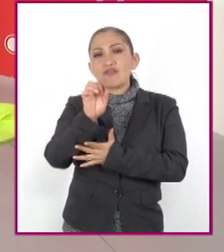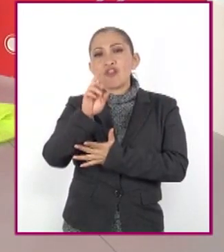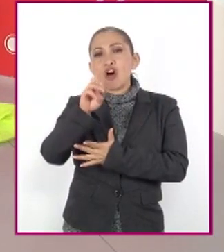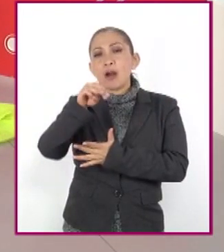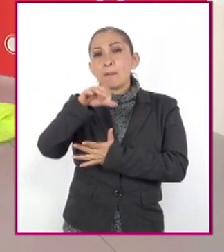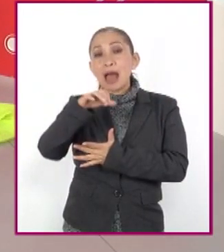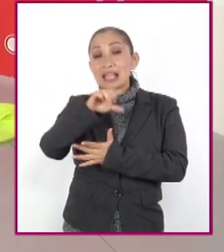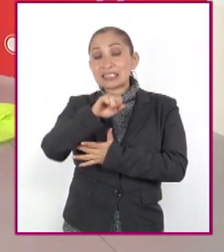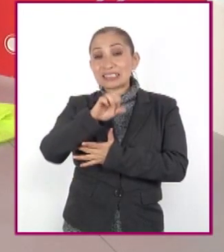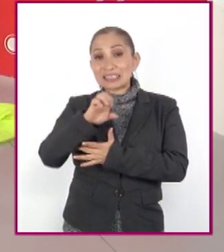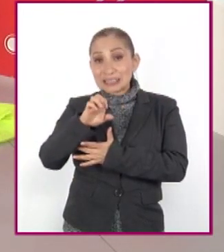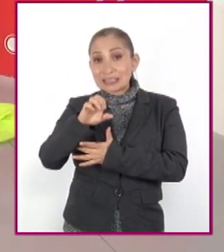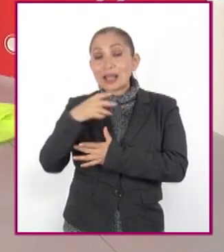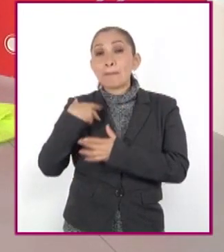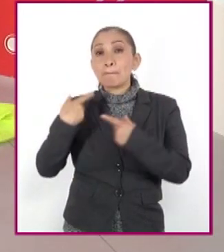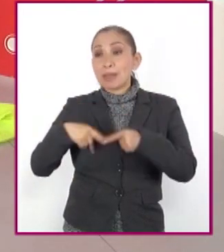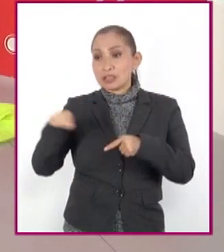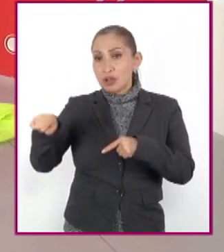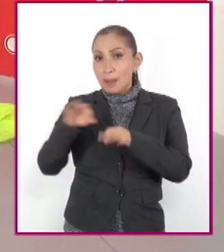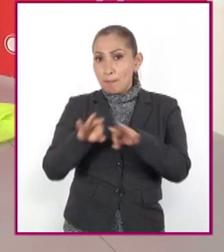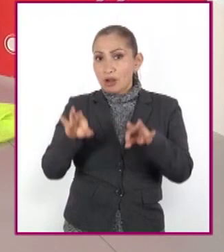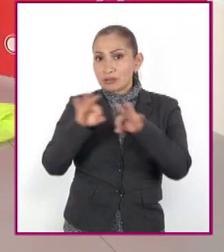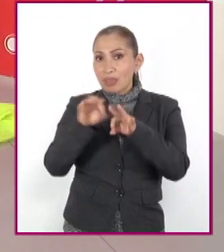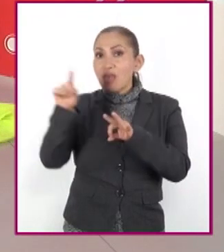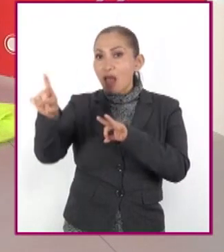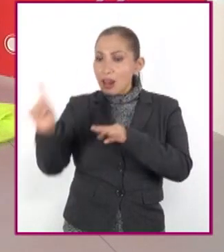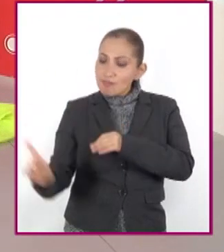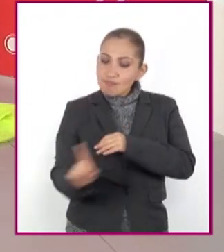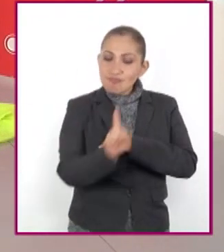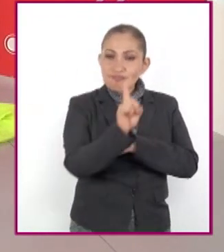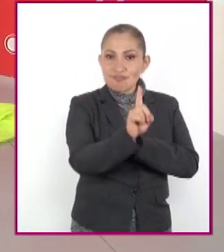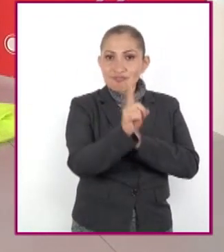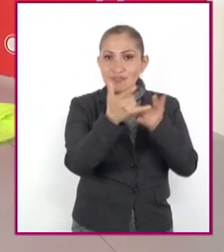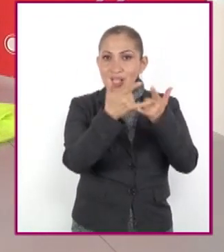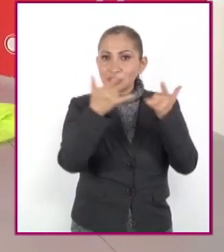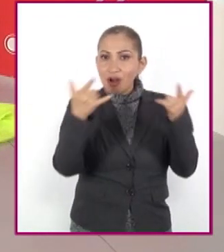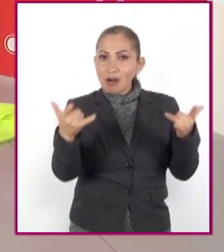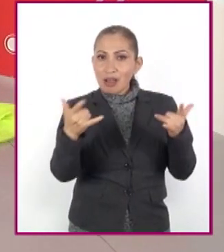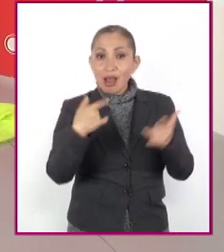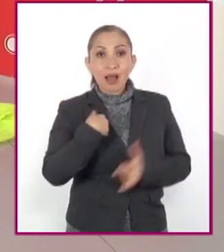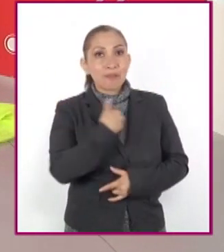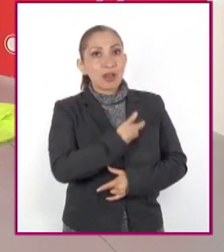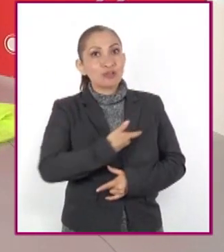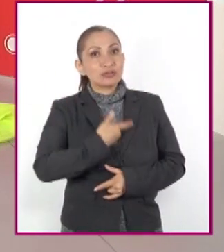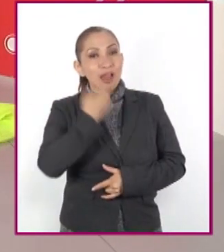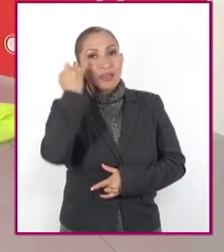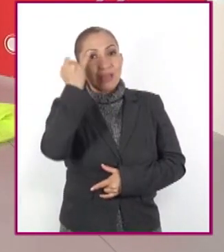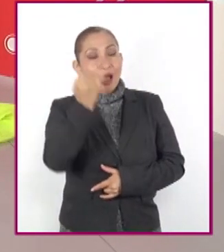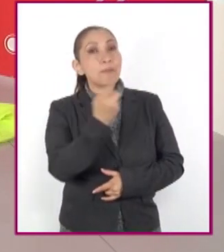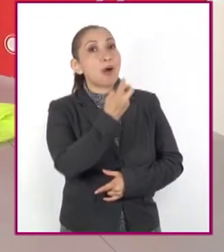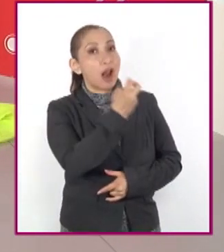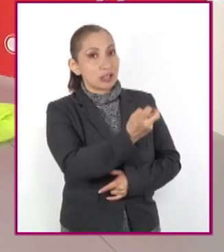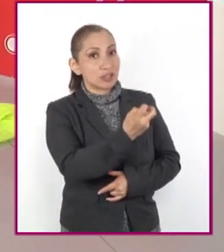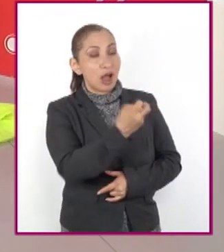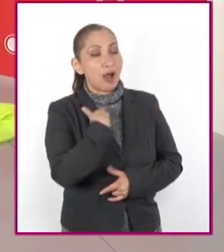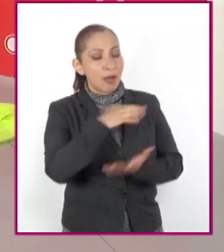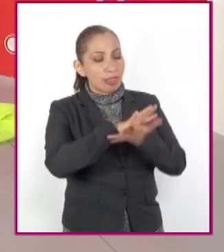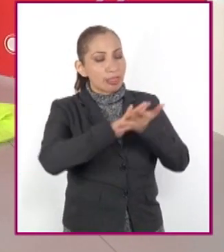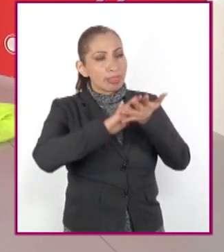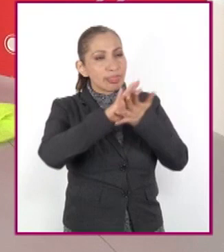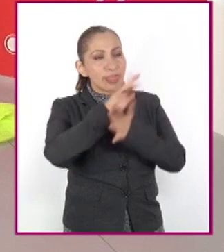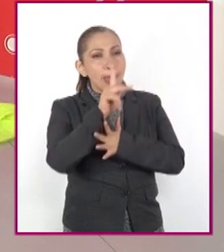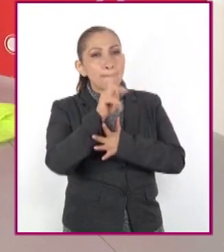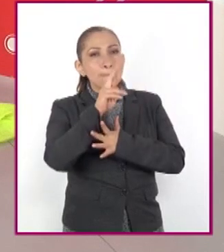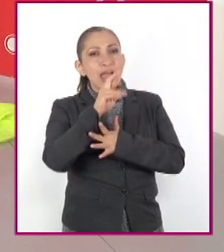personaje principal sea el protagonista? ¡Me gusta esa idea! Justo un performance